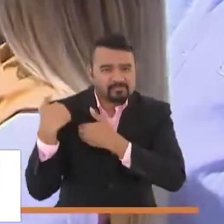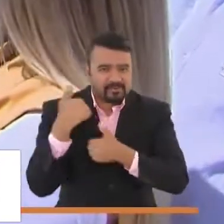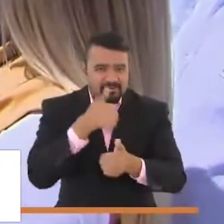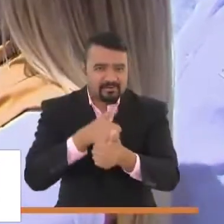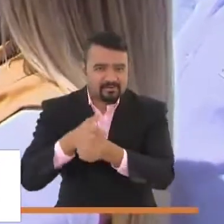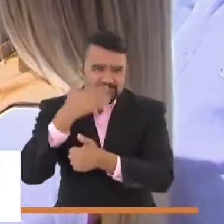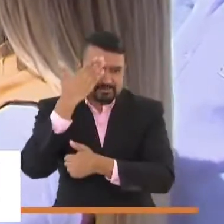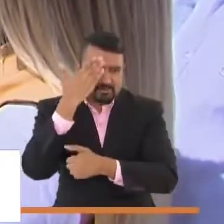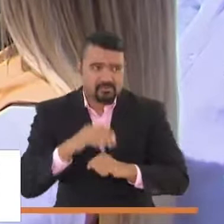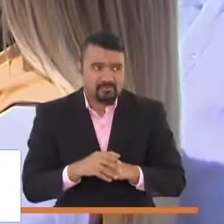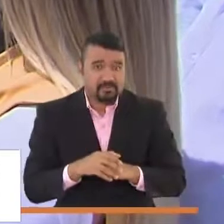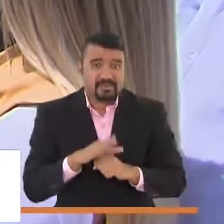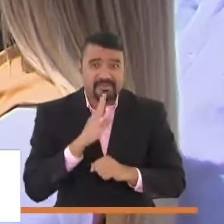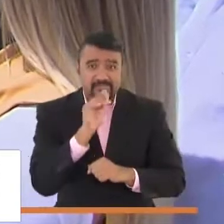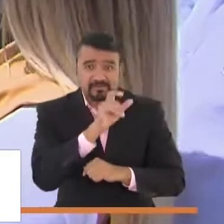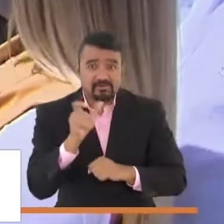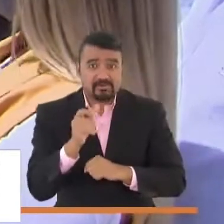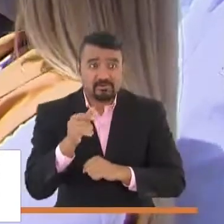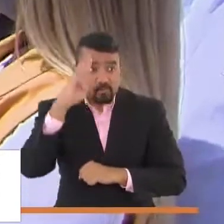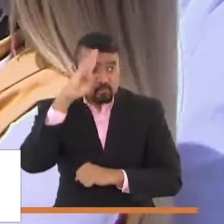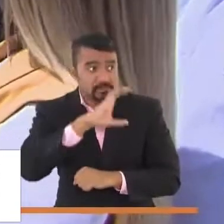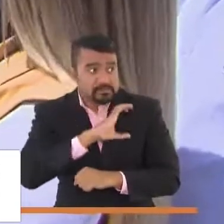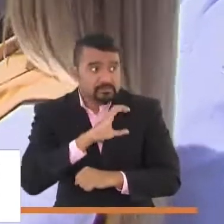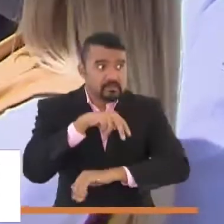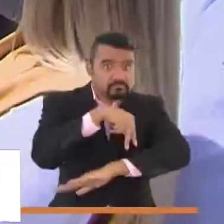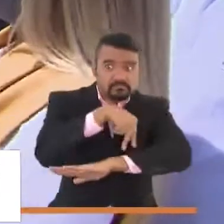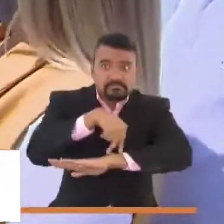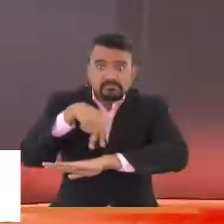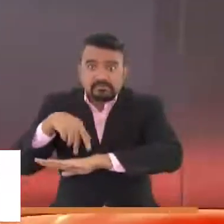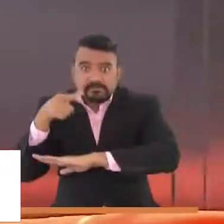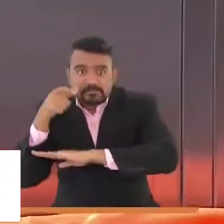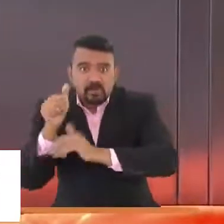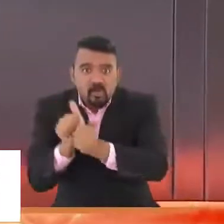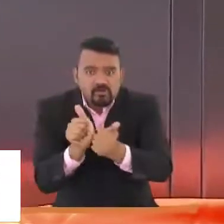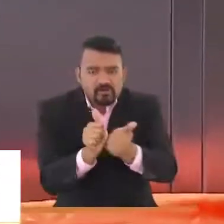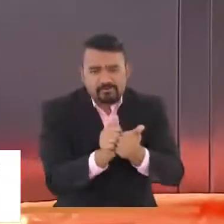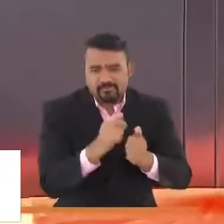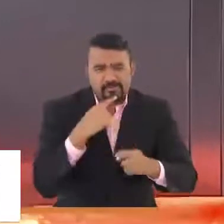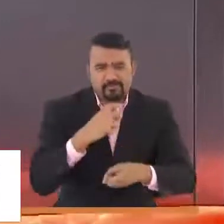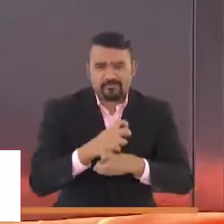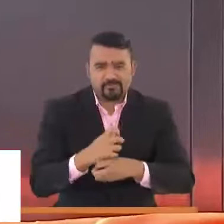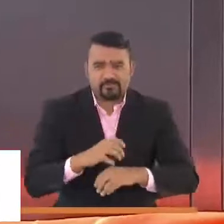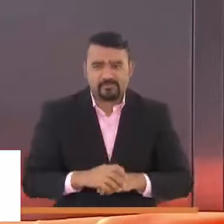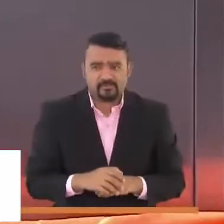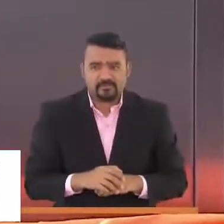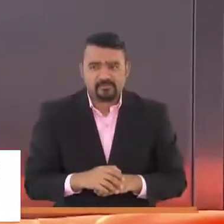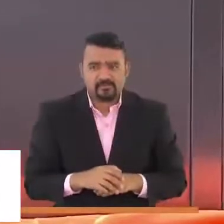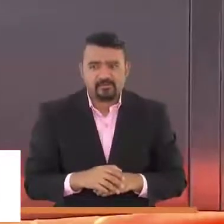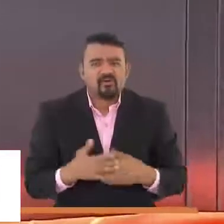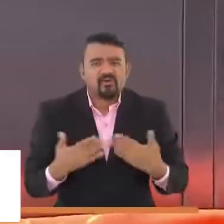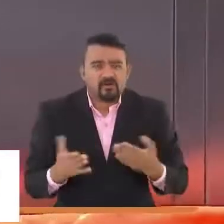la posibilidad de poner un policía en cada esquina ni en cada casa. Por eso es muy importante para